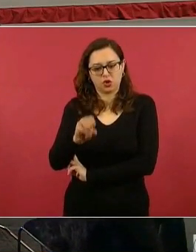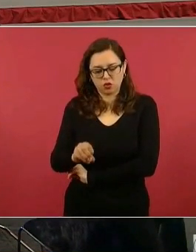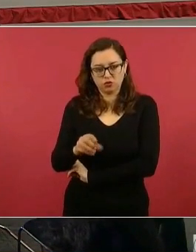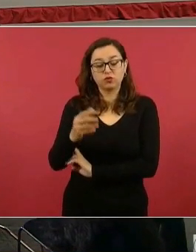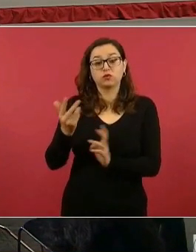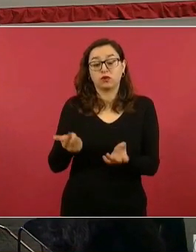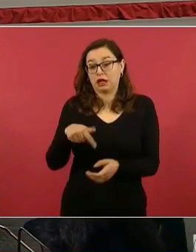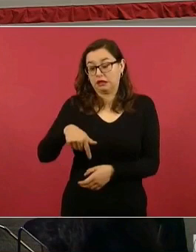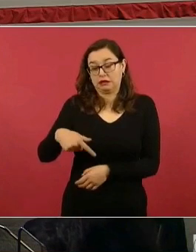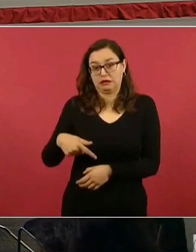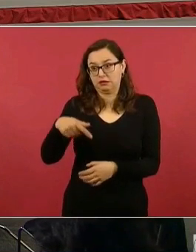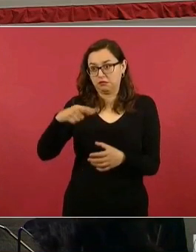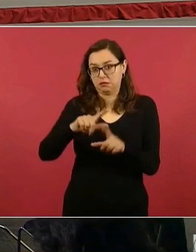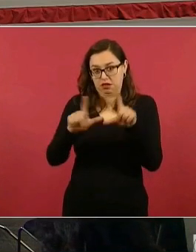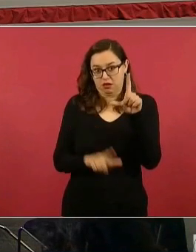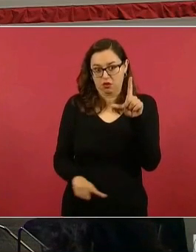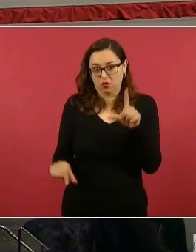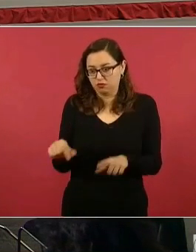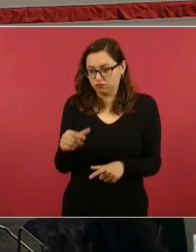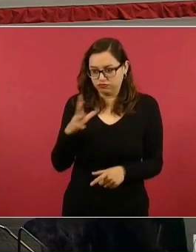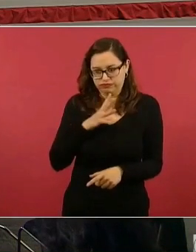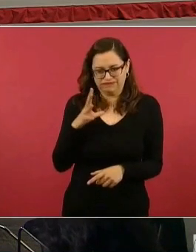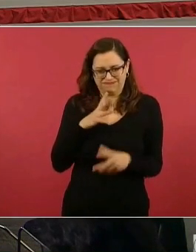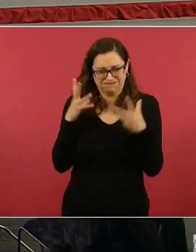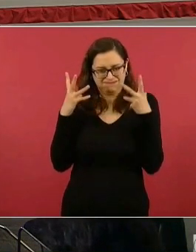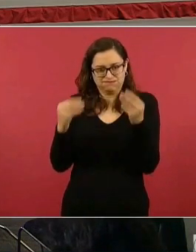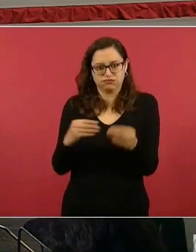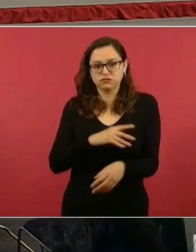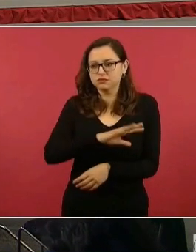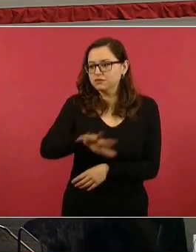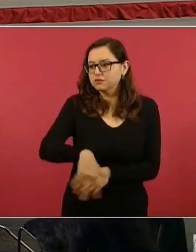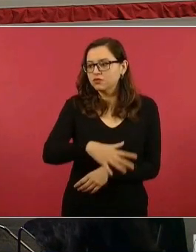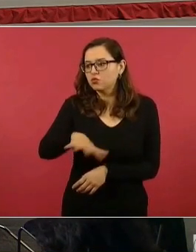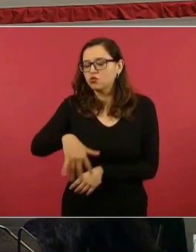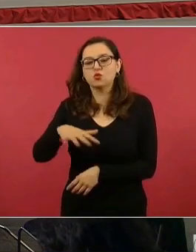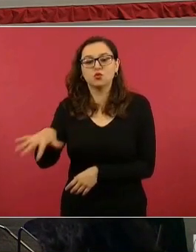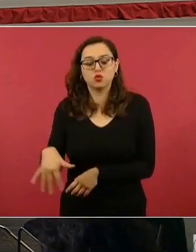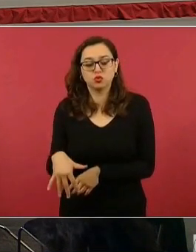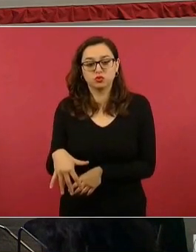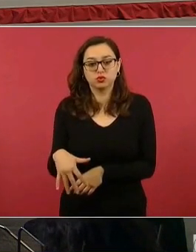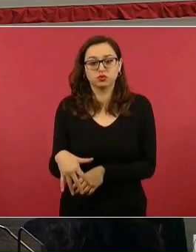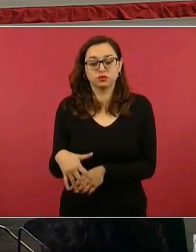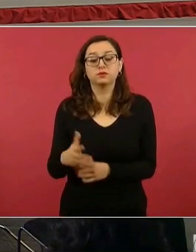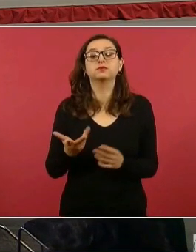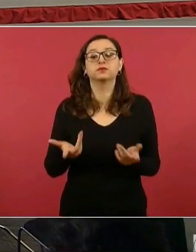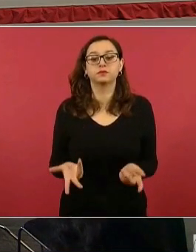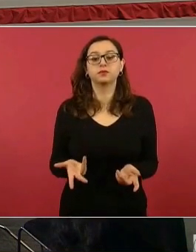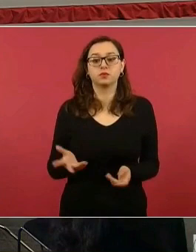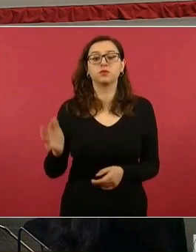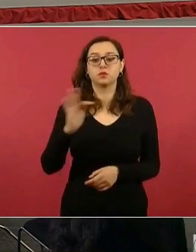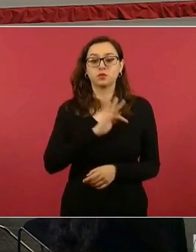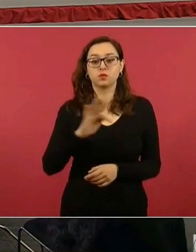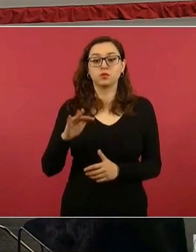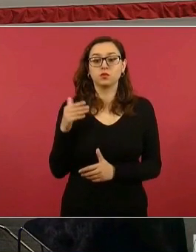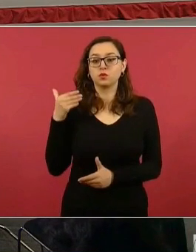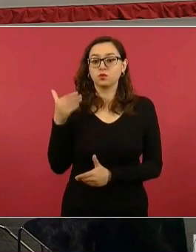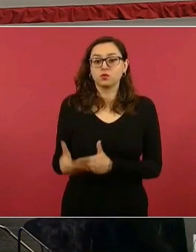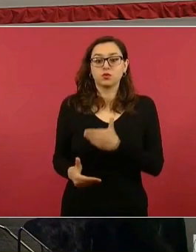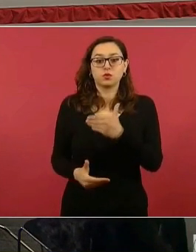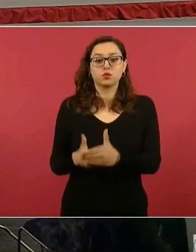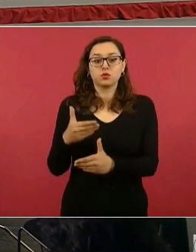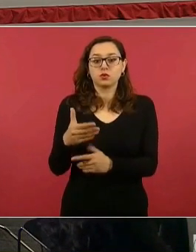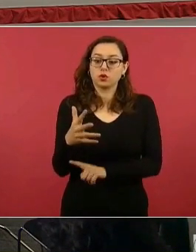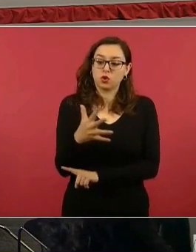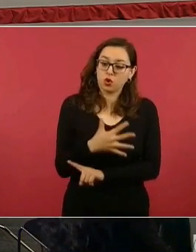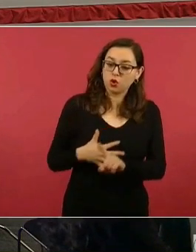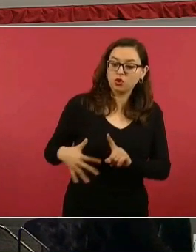suerte, ¿no? Eso te habla un poco de la calidad moral del ejército,